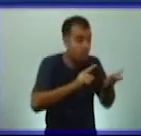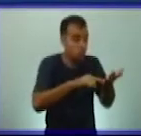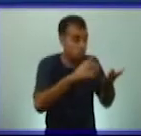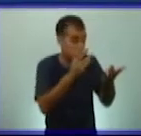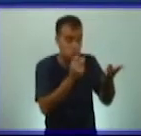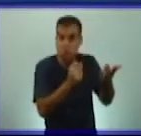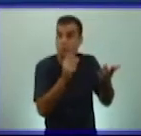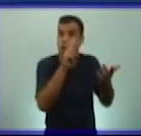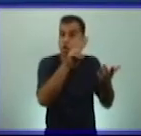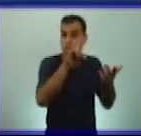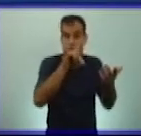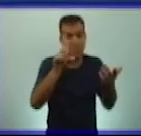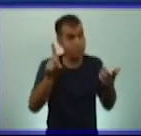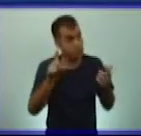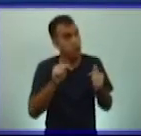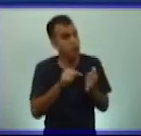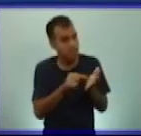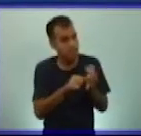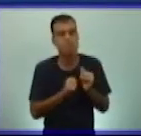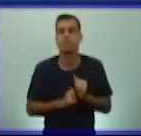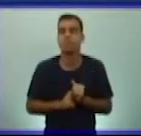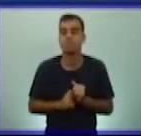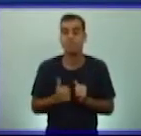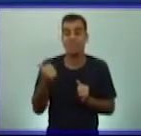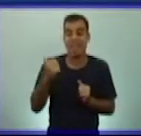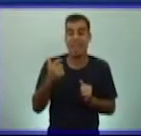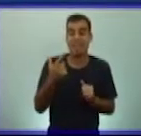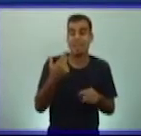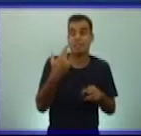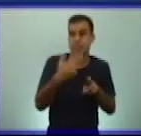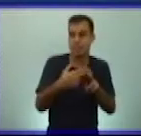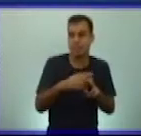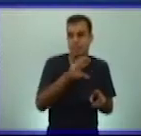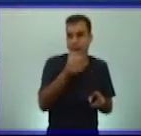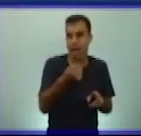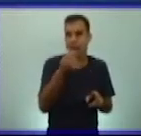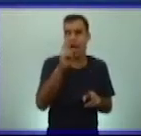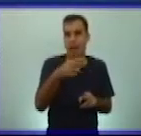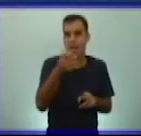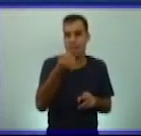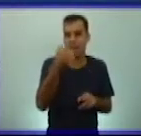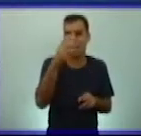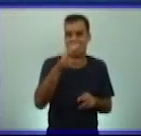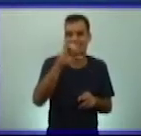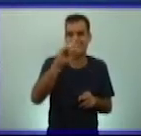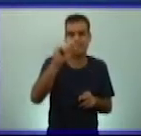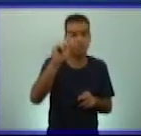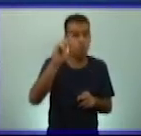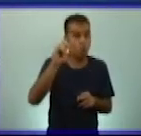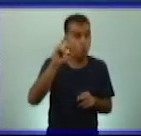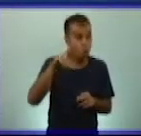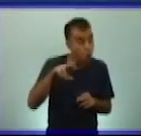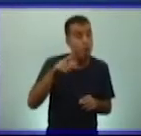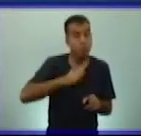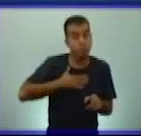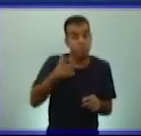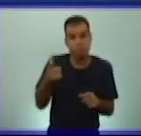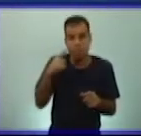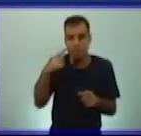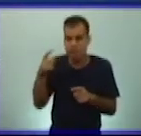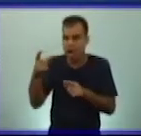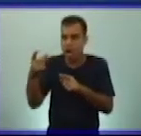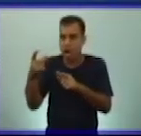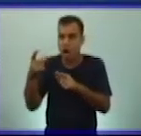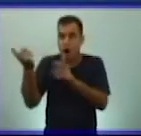conformado, como ven ustedes, por un capacitor, un inductor, una fuente de